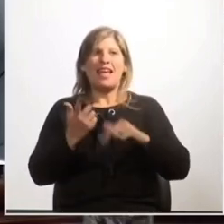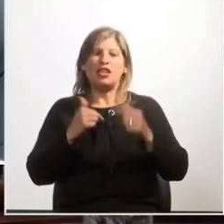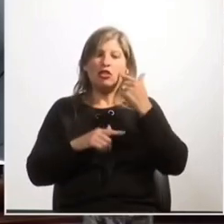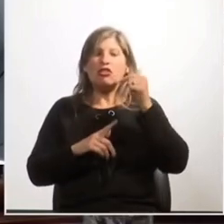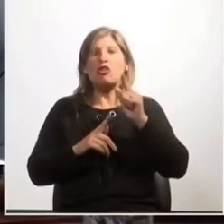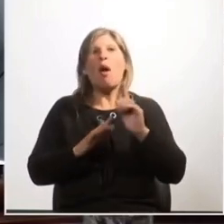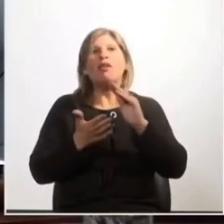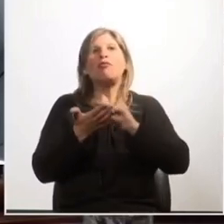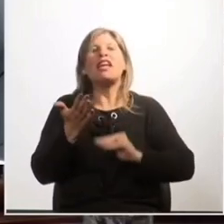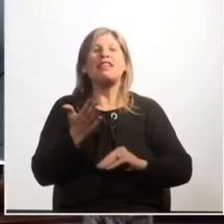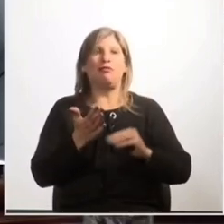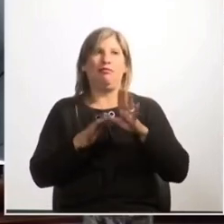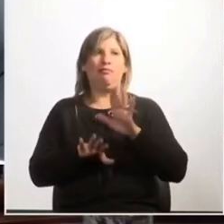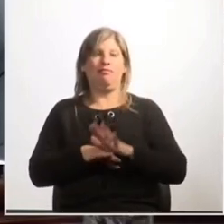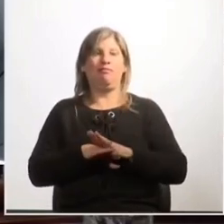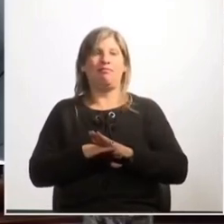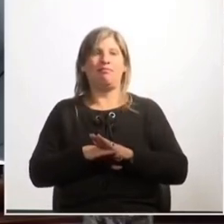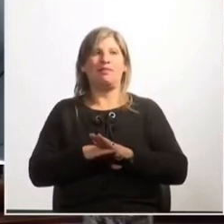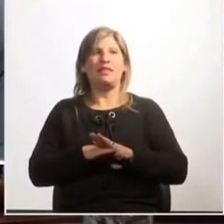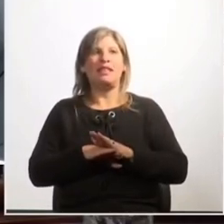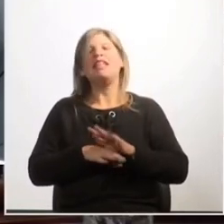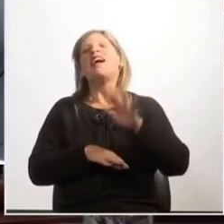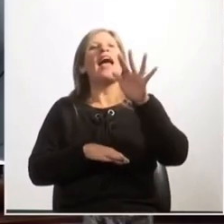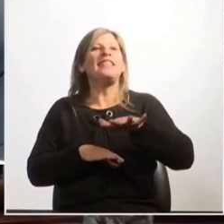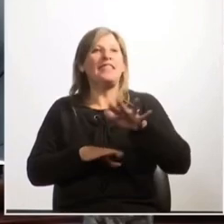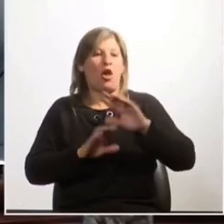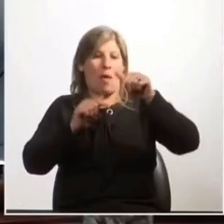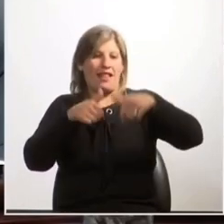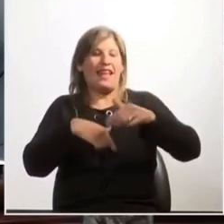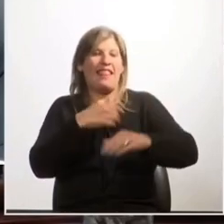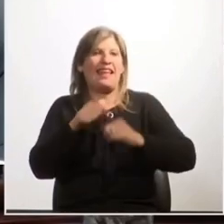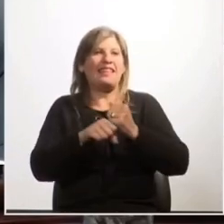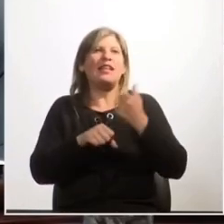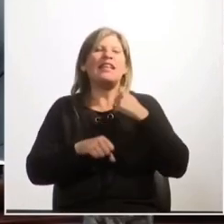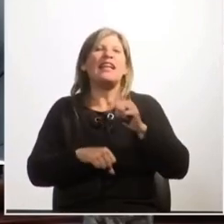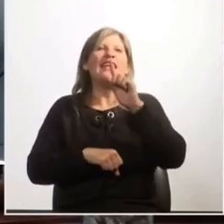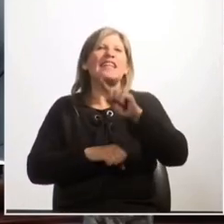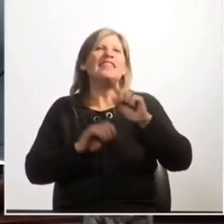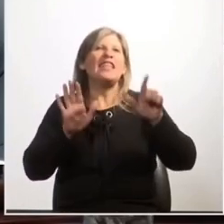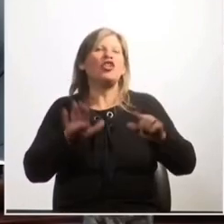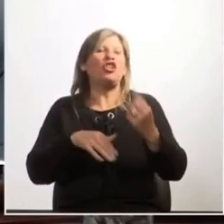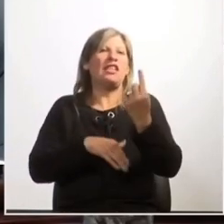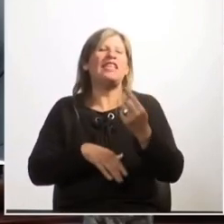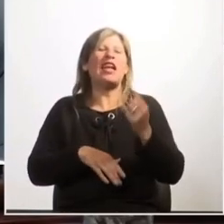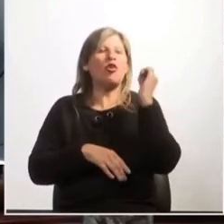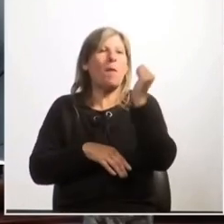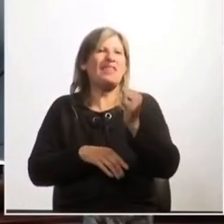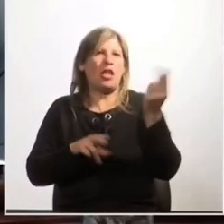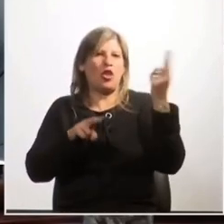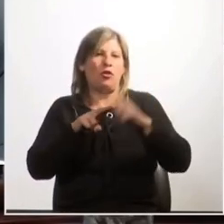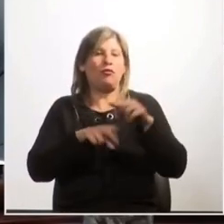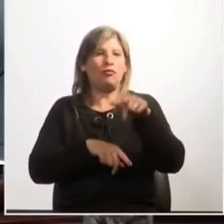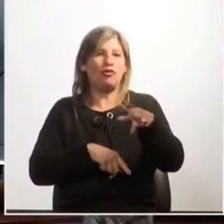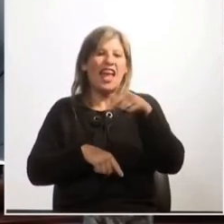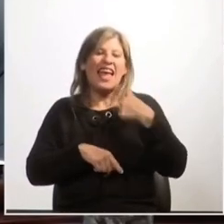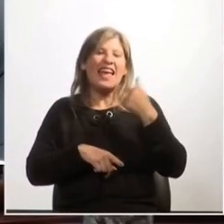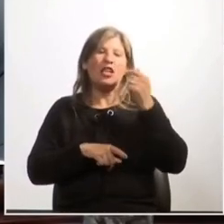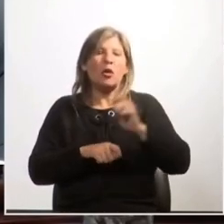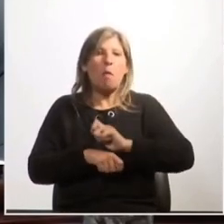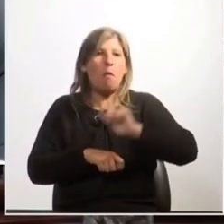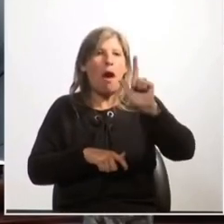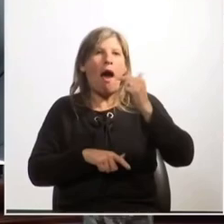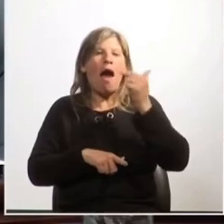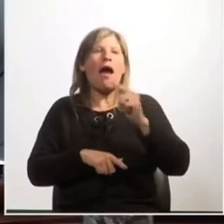subregistro. En los 5 meses de este año se produjeron 171 homicidios. Esto implicó un crecimiento